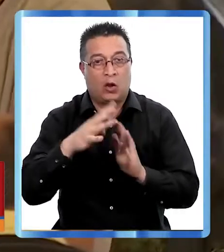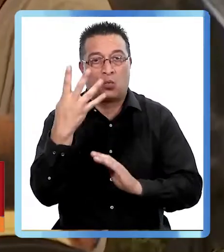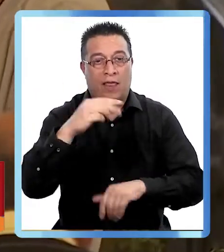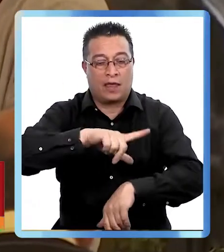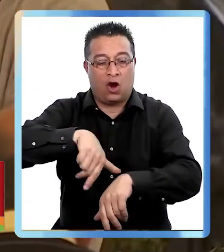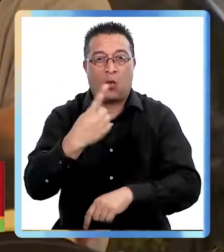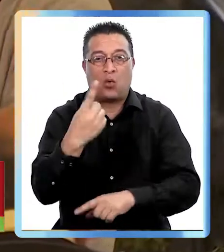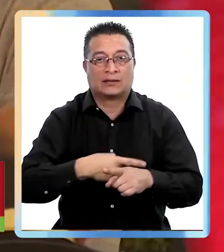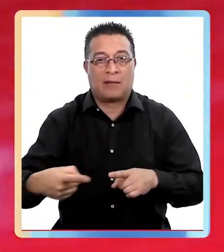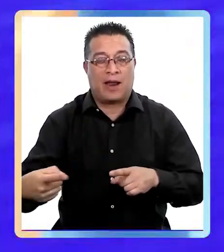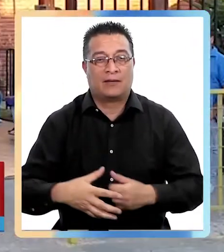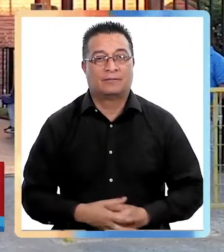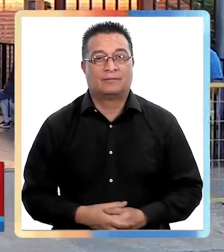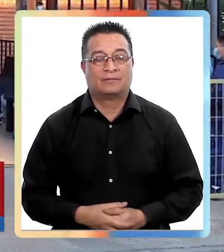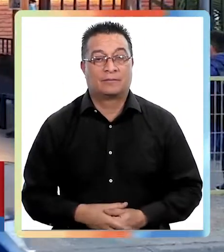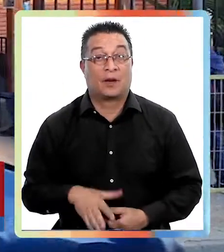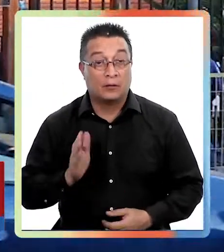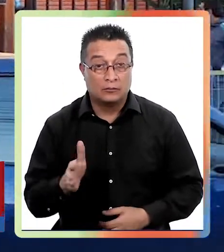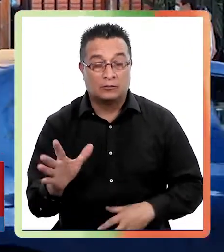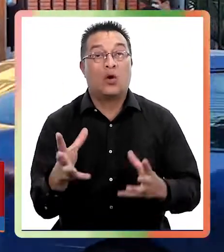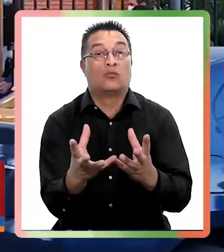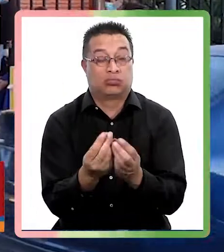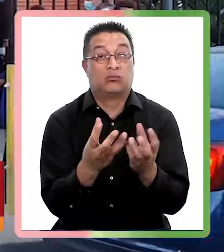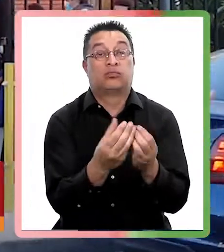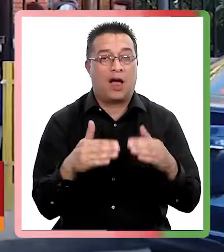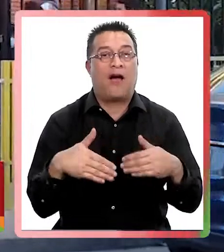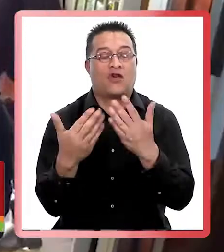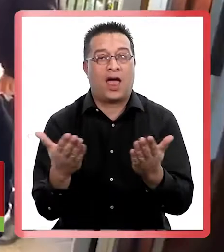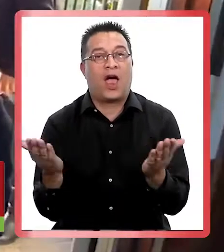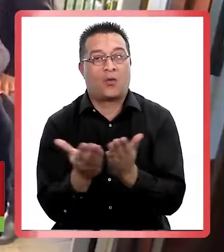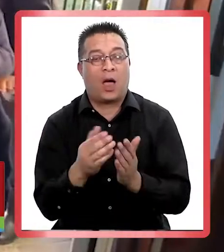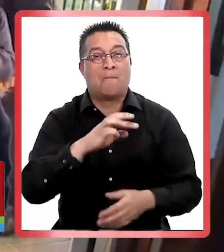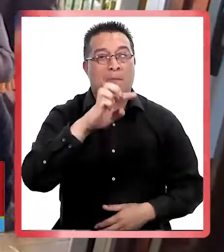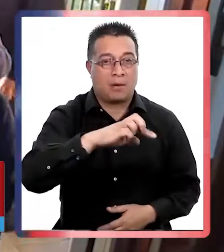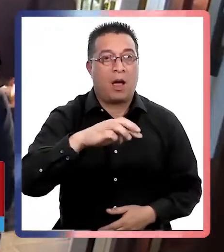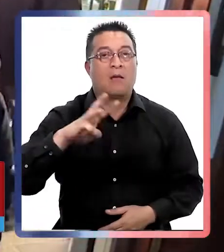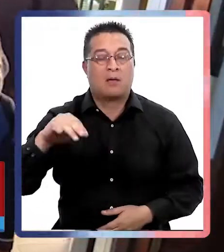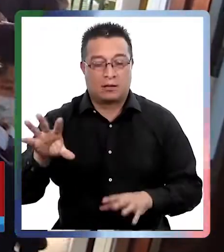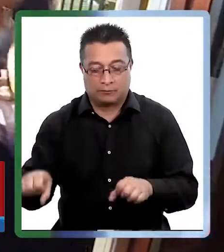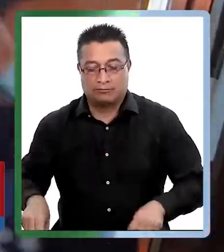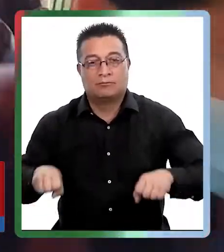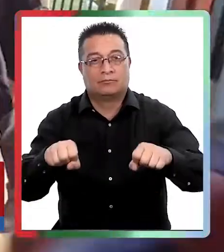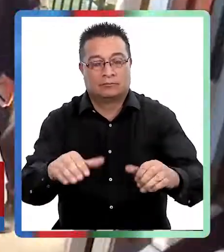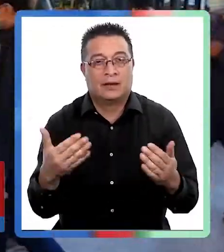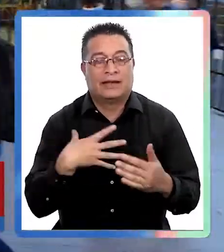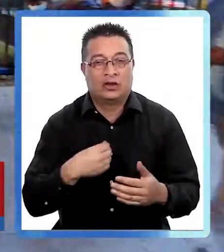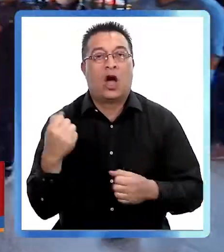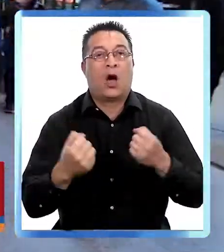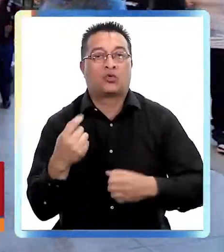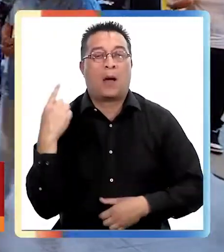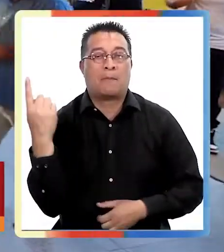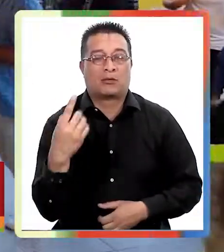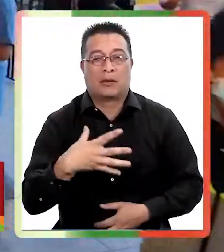40 horas semanales. Siguen las aglomeraciones afuera de los colegios. Son papás y mamás que van a dejar a sus hijos en